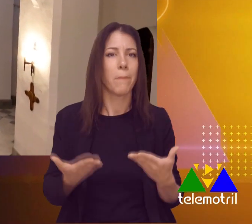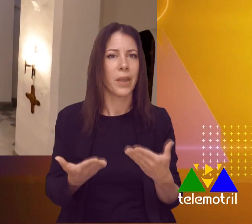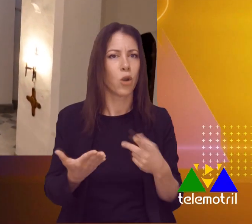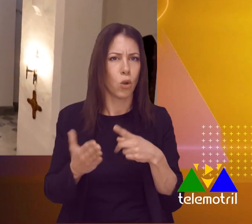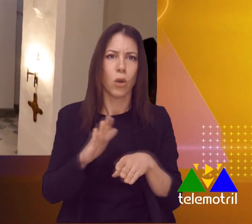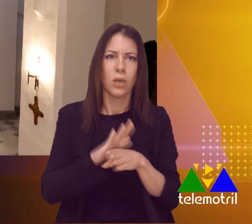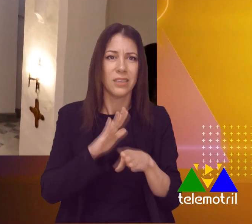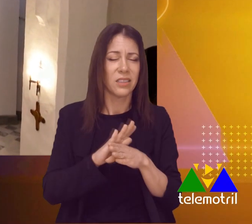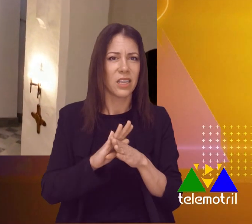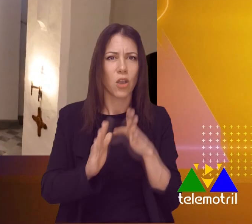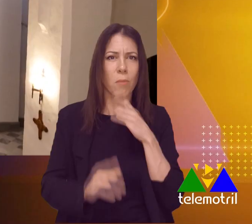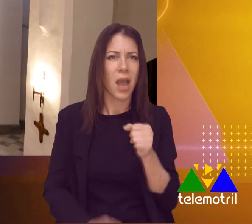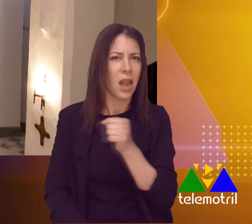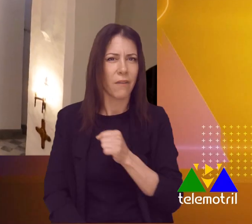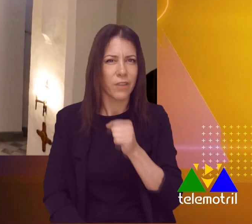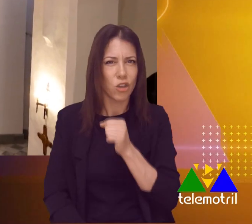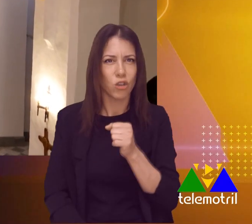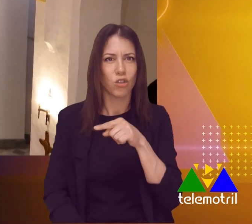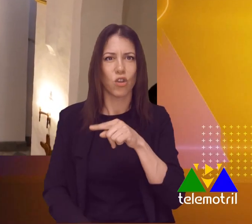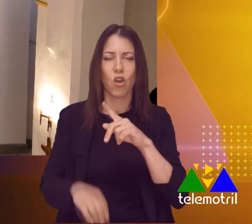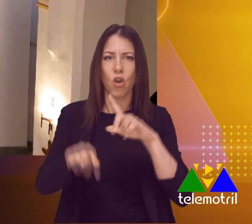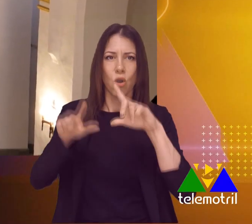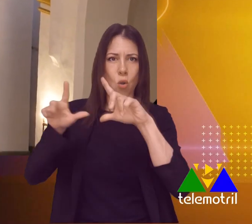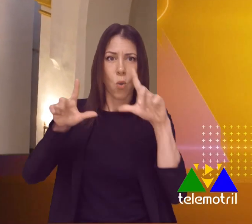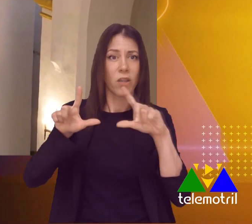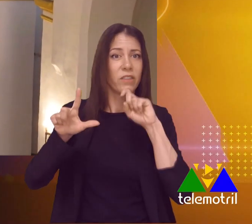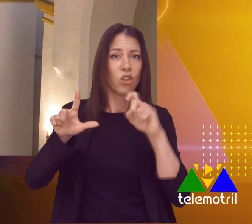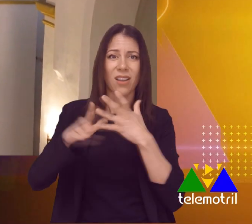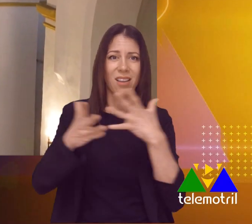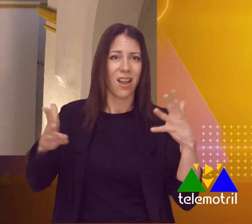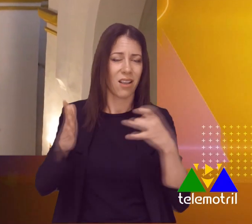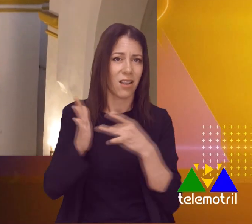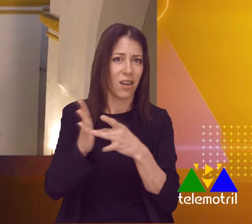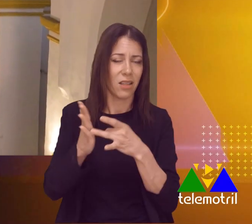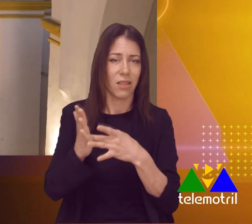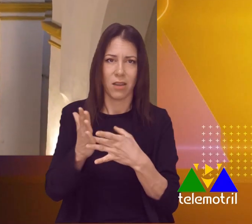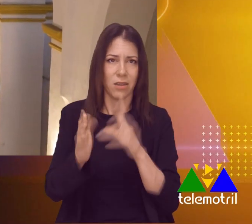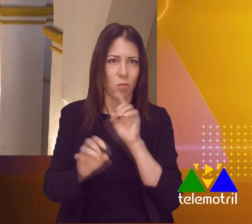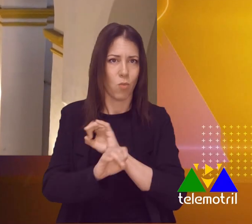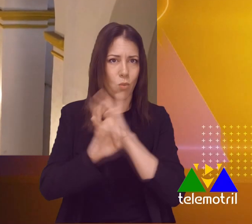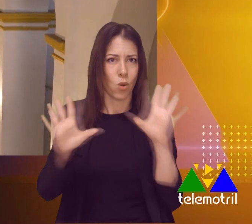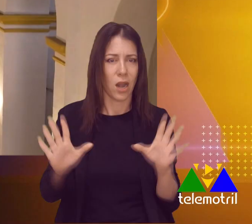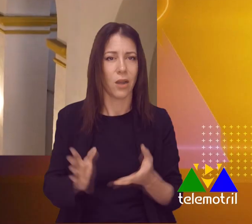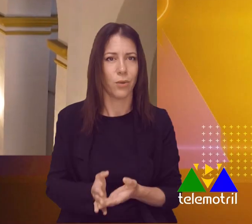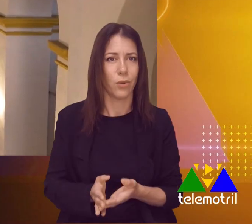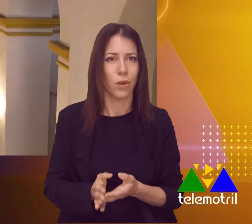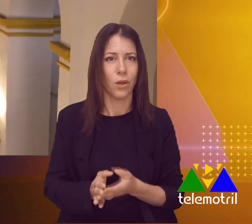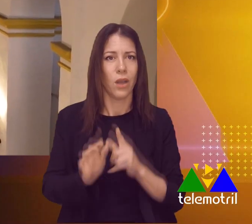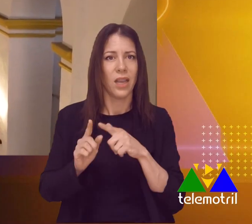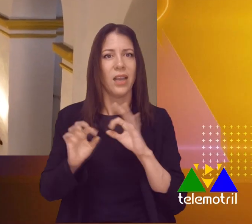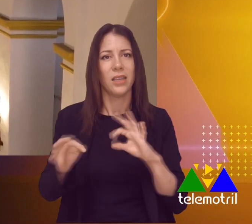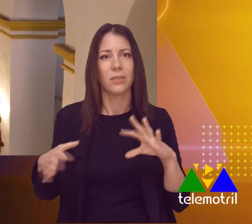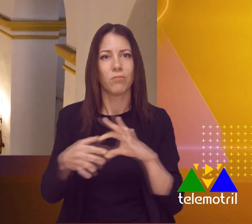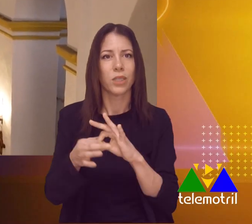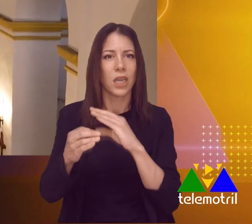sigue siendo un magnífico retablo, el cuadro es de una gran calidad y evidentemente conforma